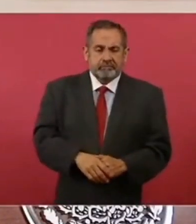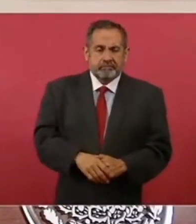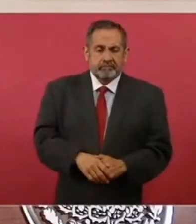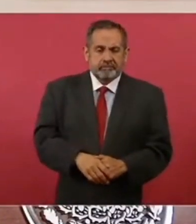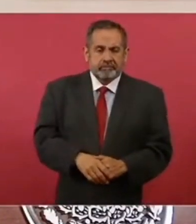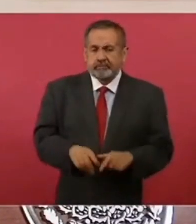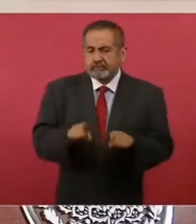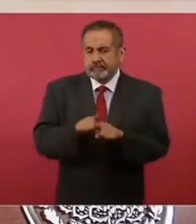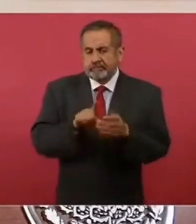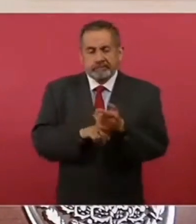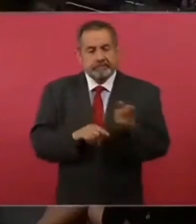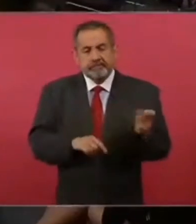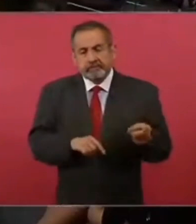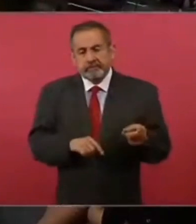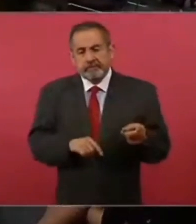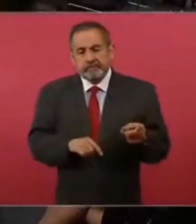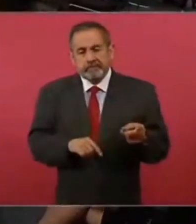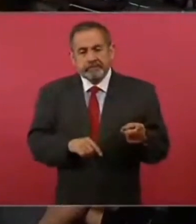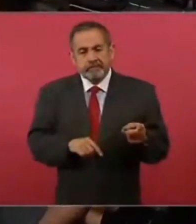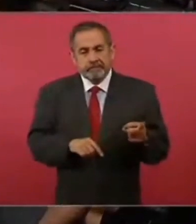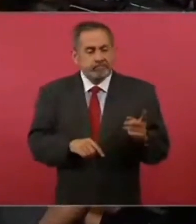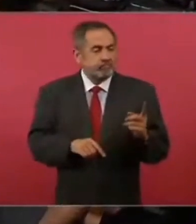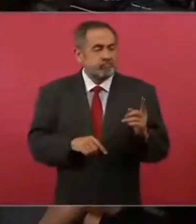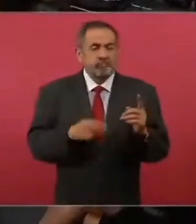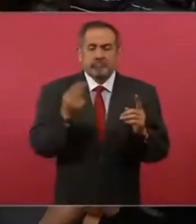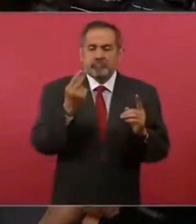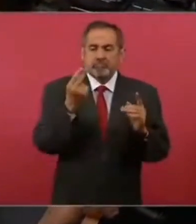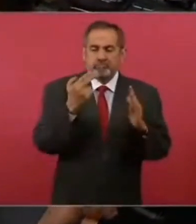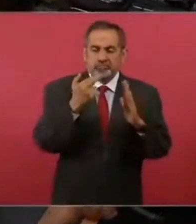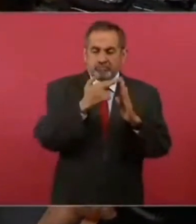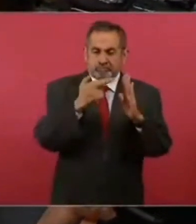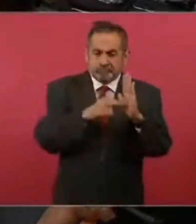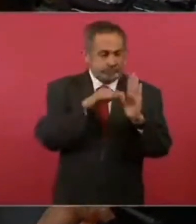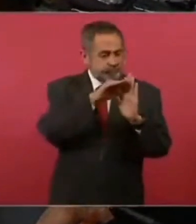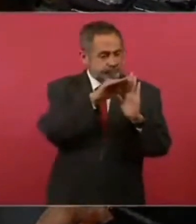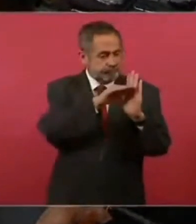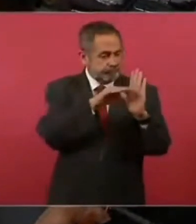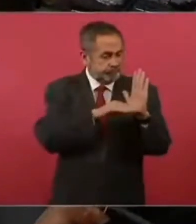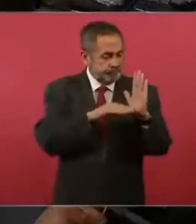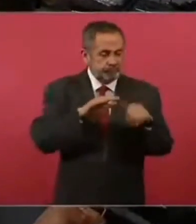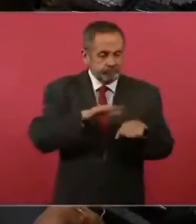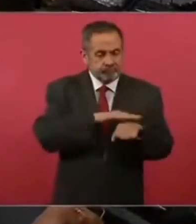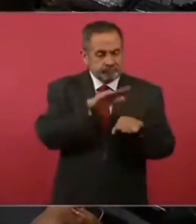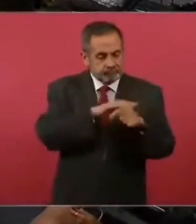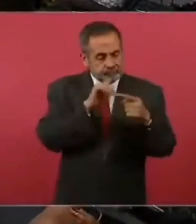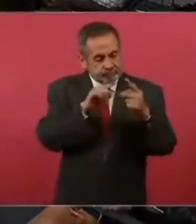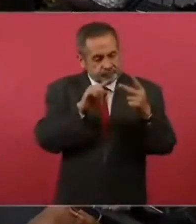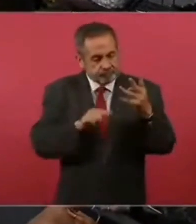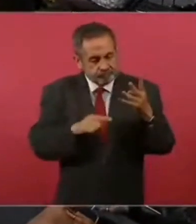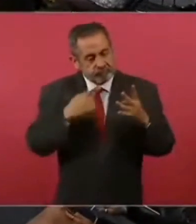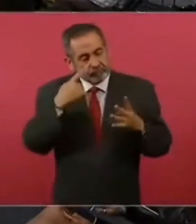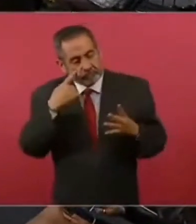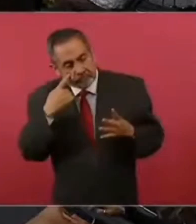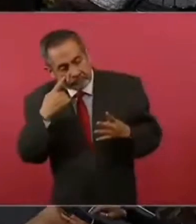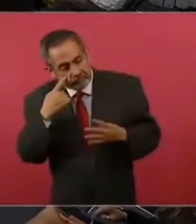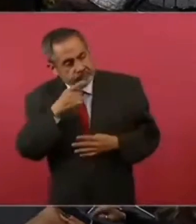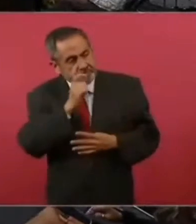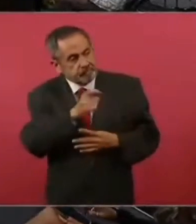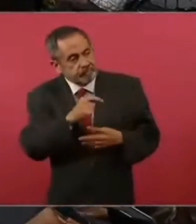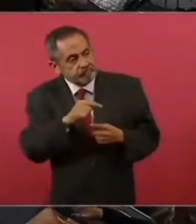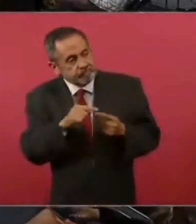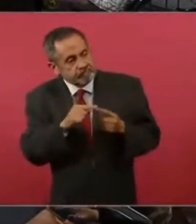Entonces se presentan requisitos se da a conocer sus trayectorias